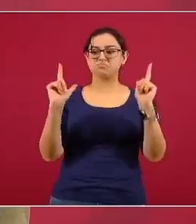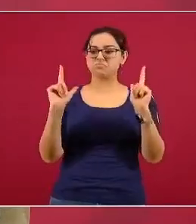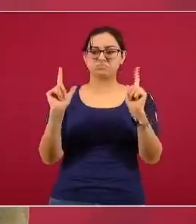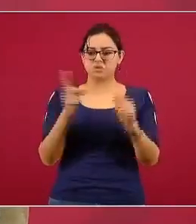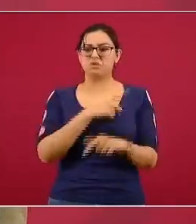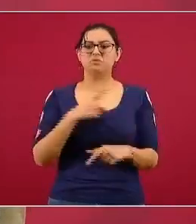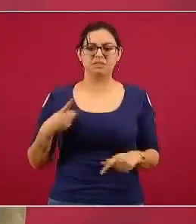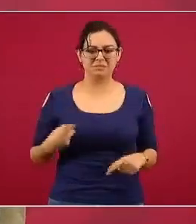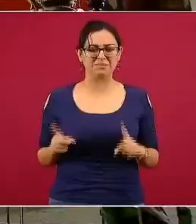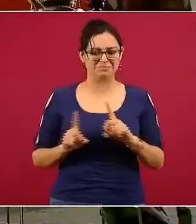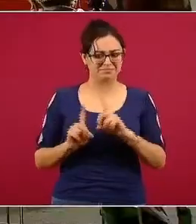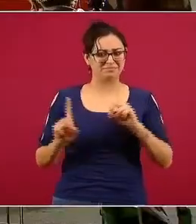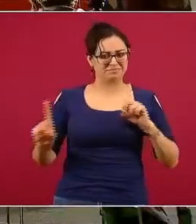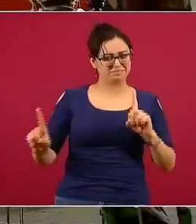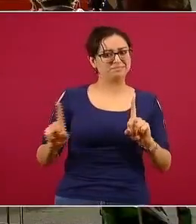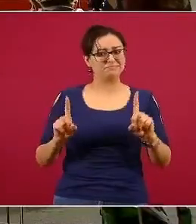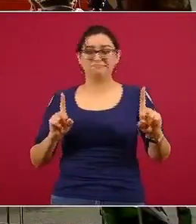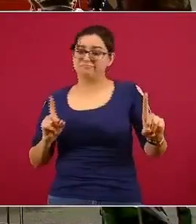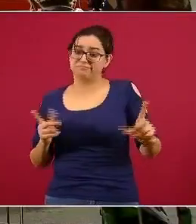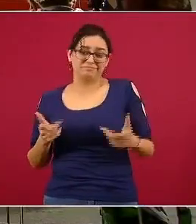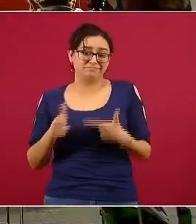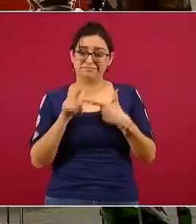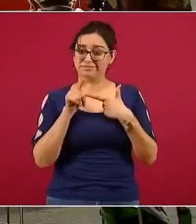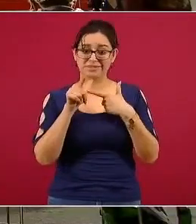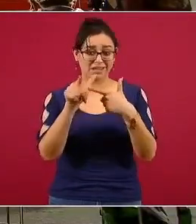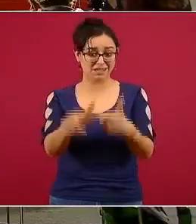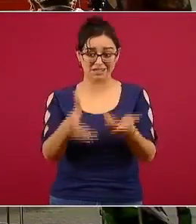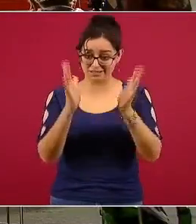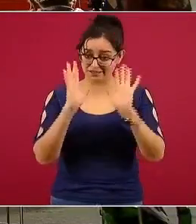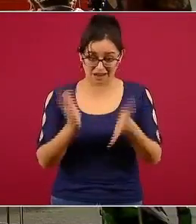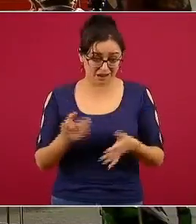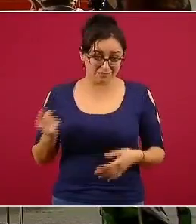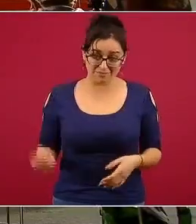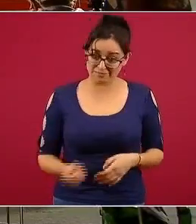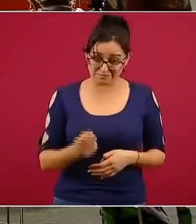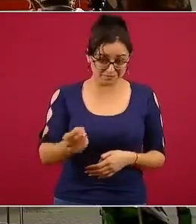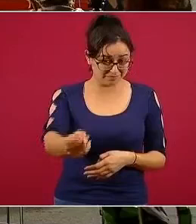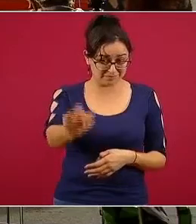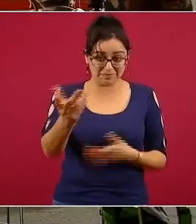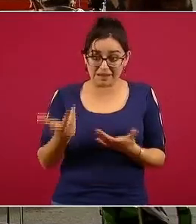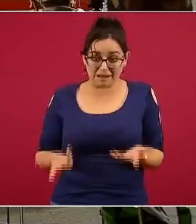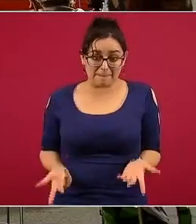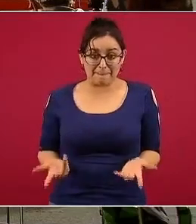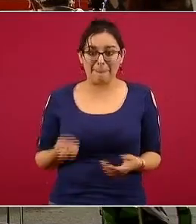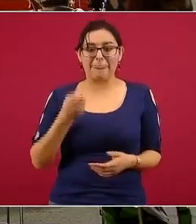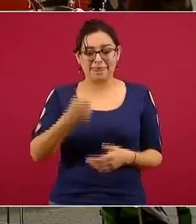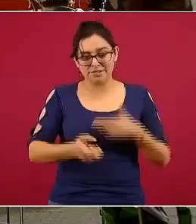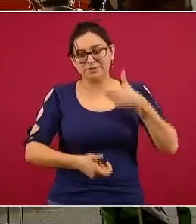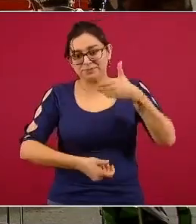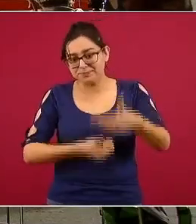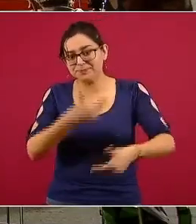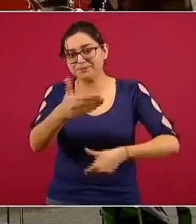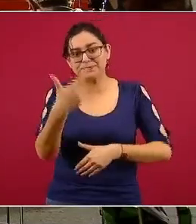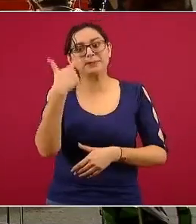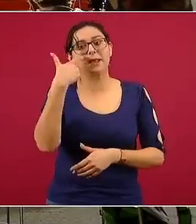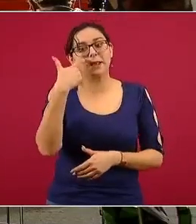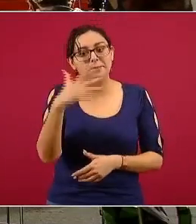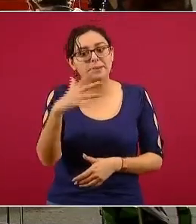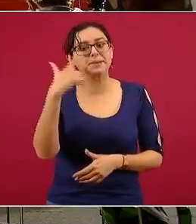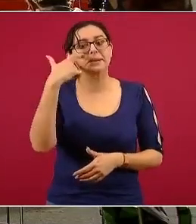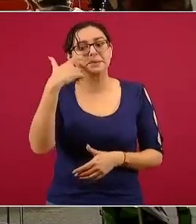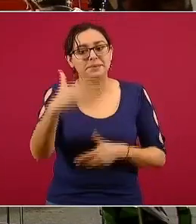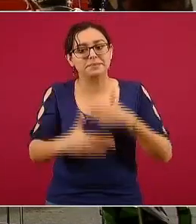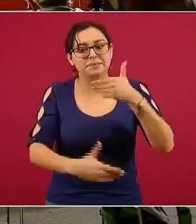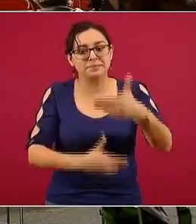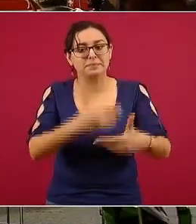sana distancia. Digo, así es, ¿no? Entonces, poco ya lo iremos viendo esto y iremos viendo